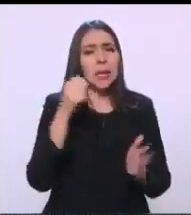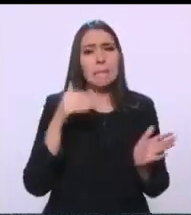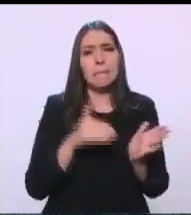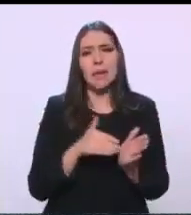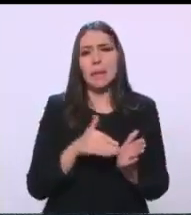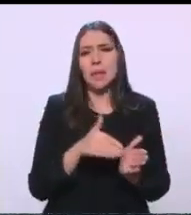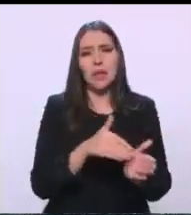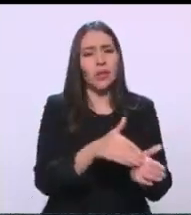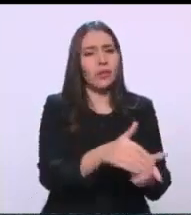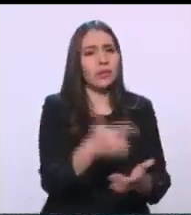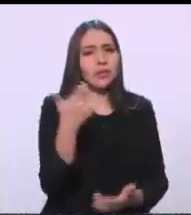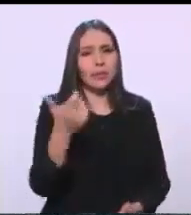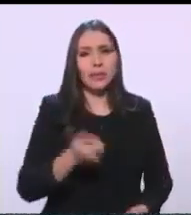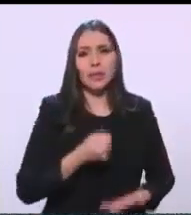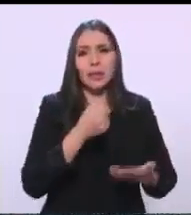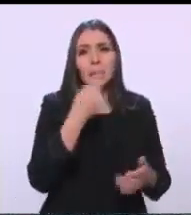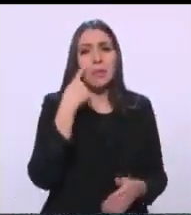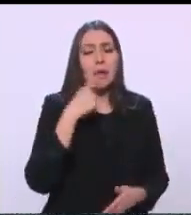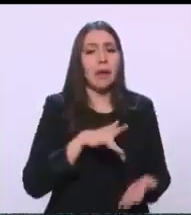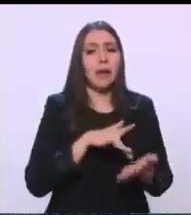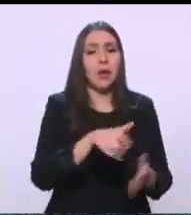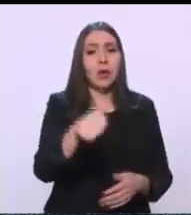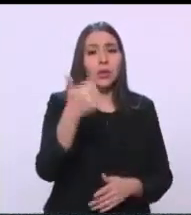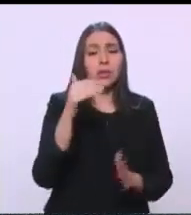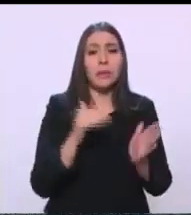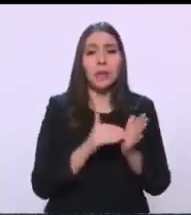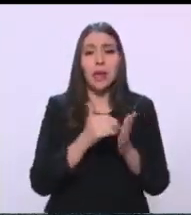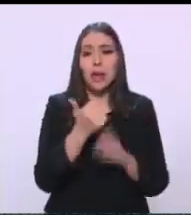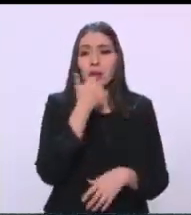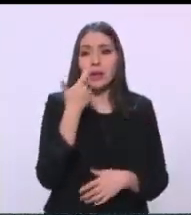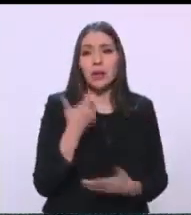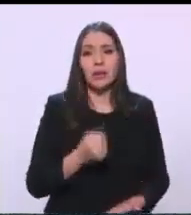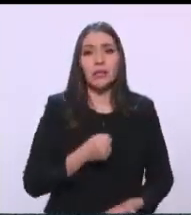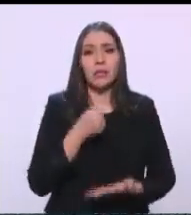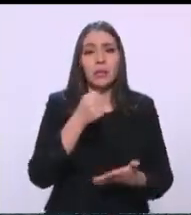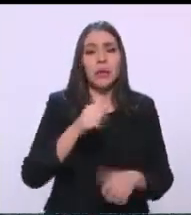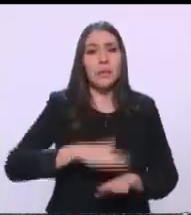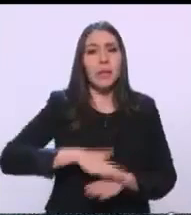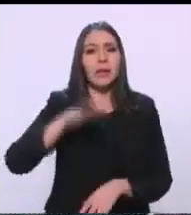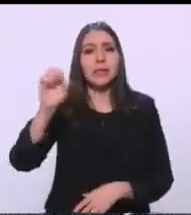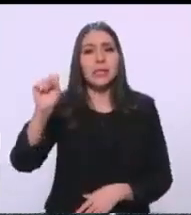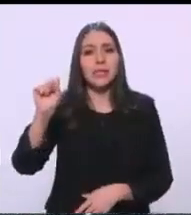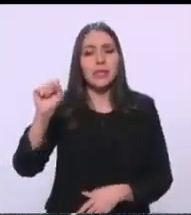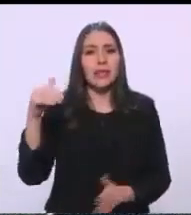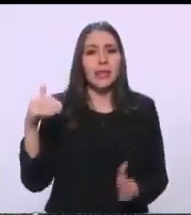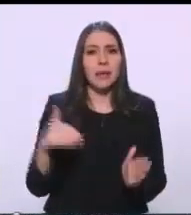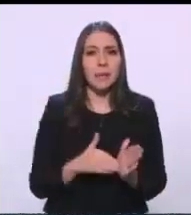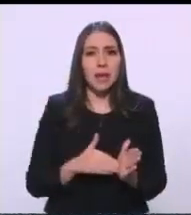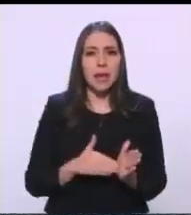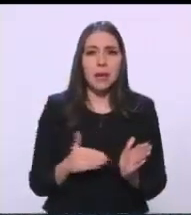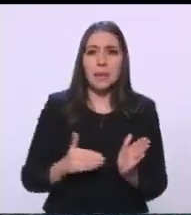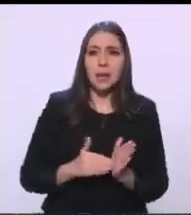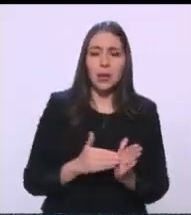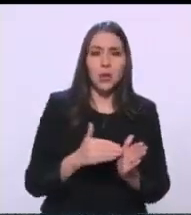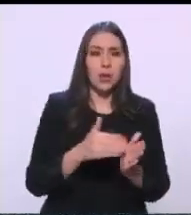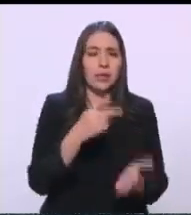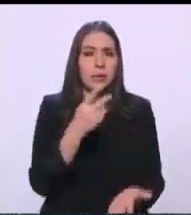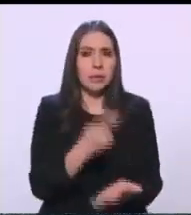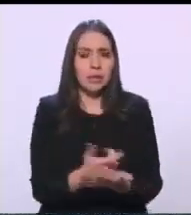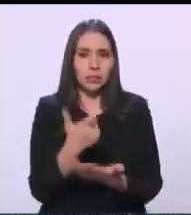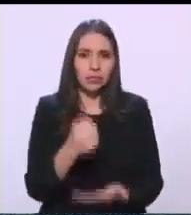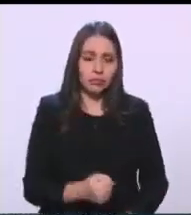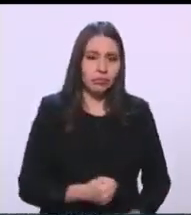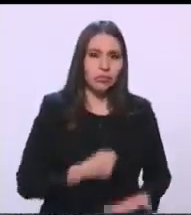millones de alumnos fueron más de 60,000 millones de pesos. Es decir, lo que mostró es